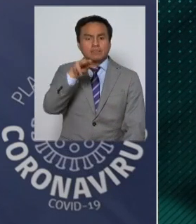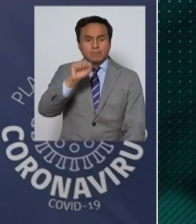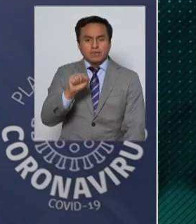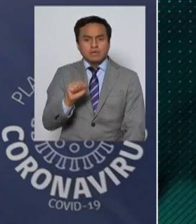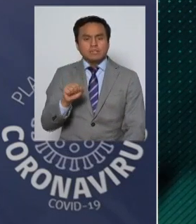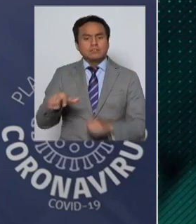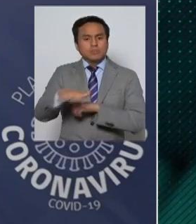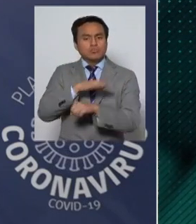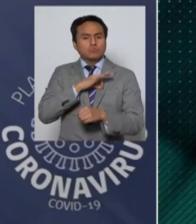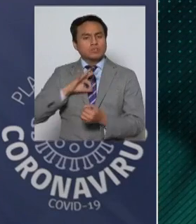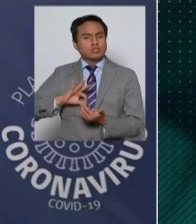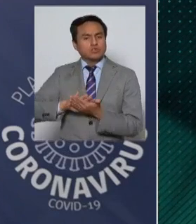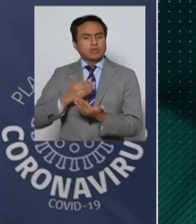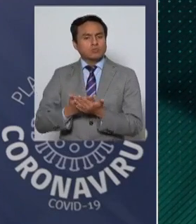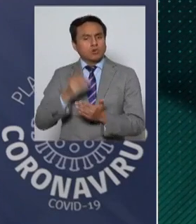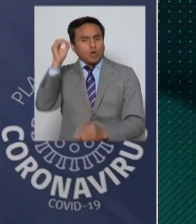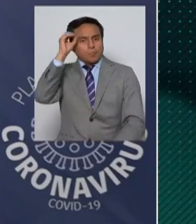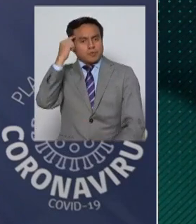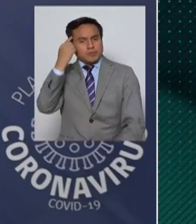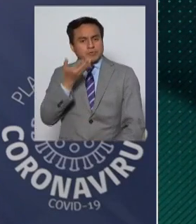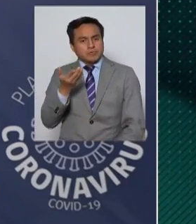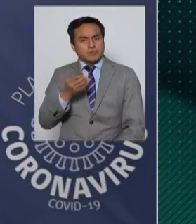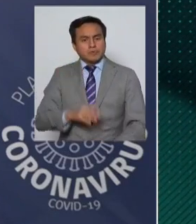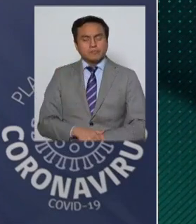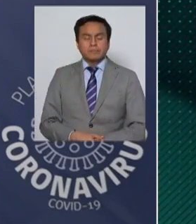dicha situación?